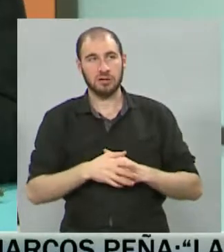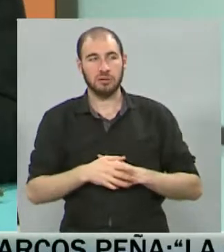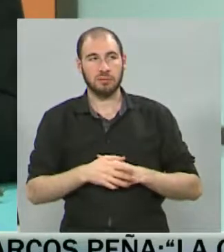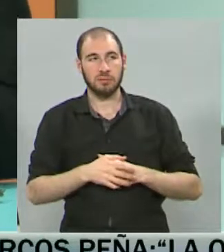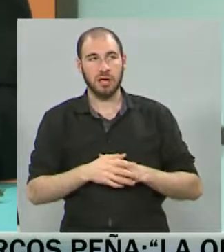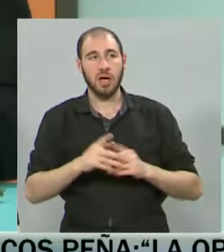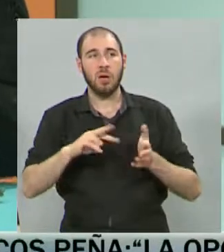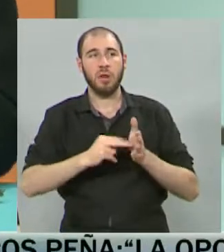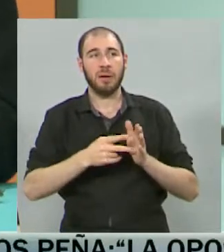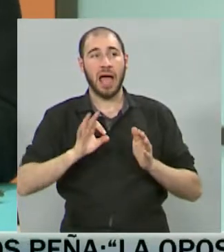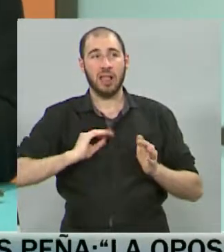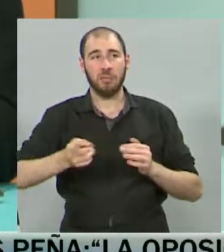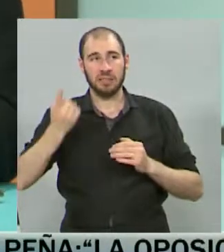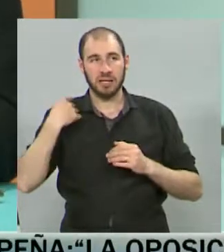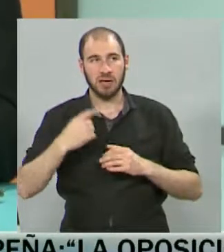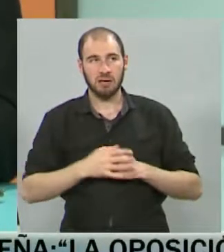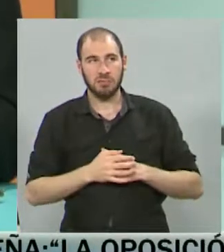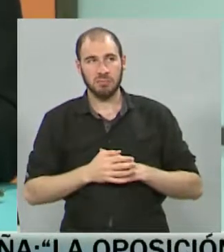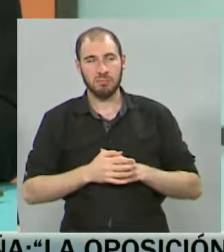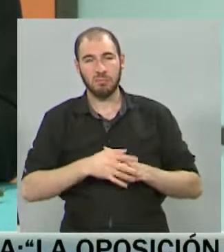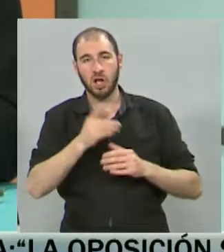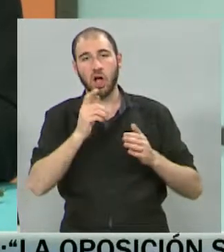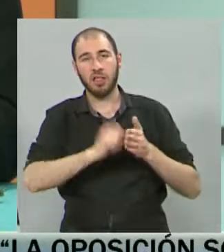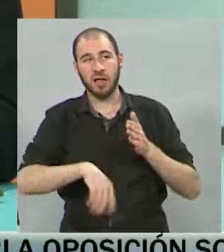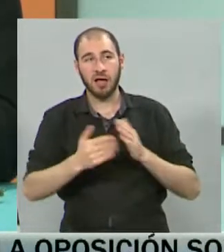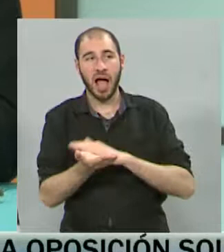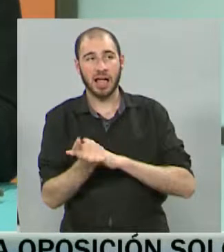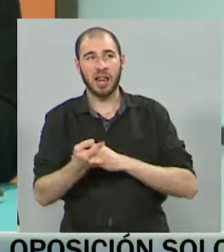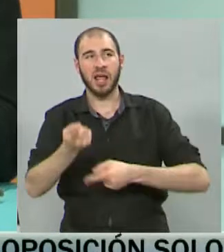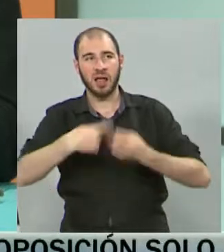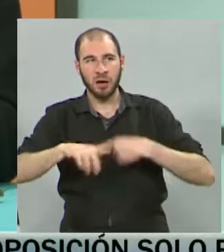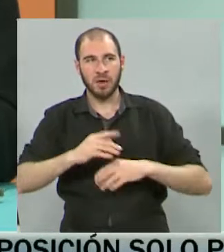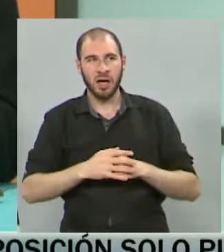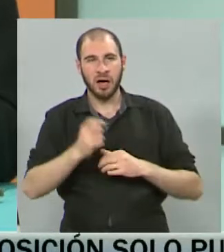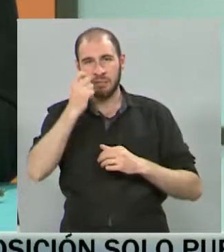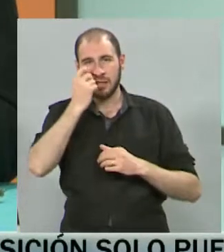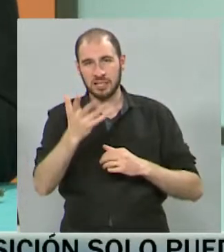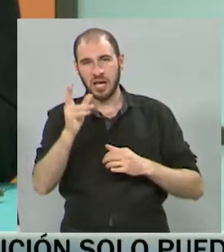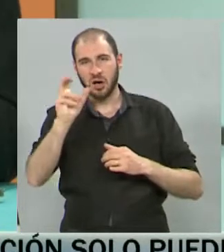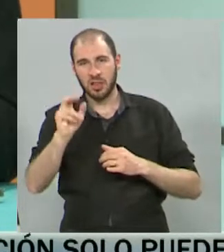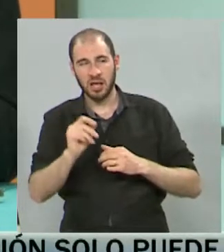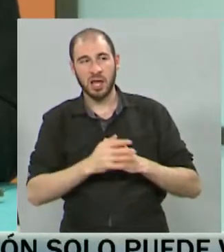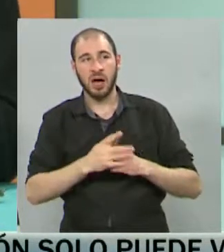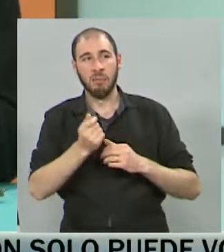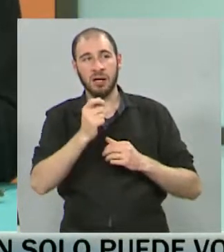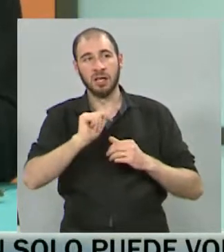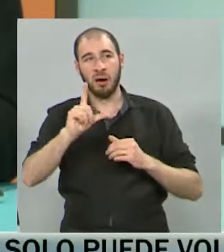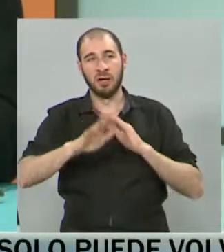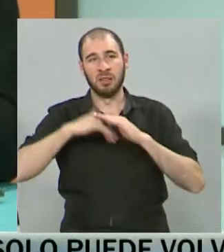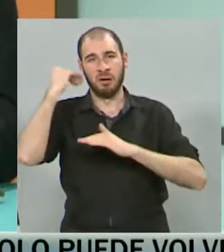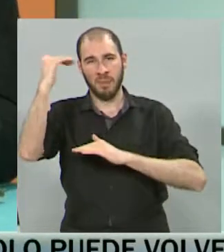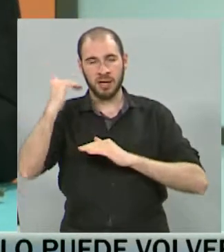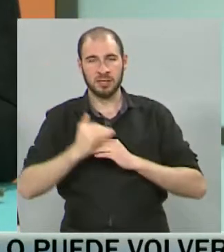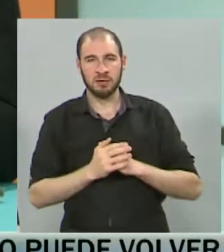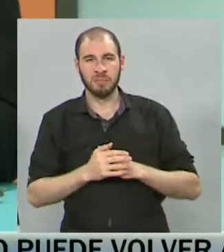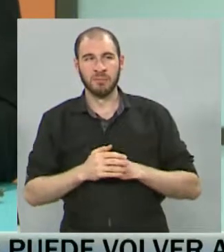El problema fue el año pasado, donde muchos contratos de alquiler se renovaban entre el 25 y el 30 y la inflación fue mayor, con lo cual en